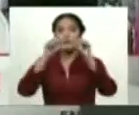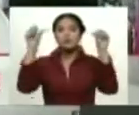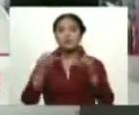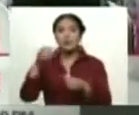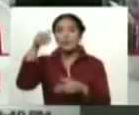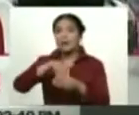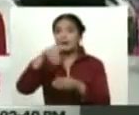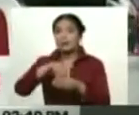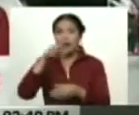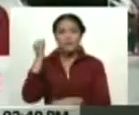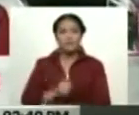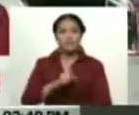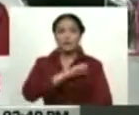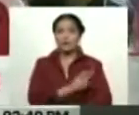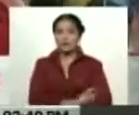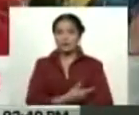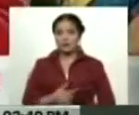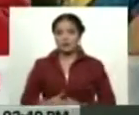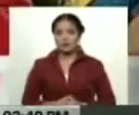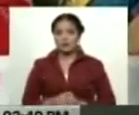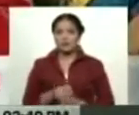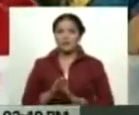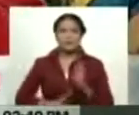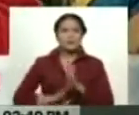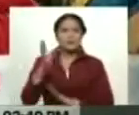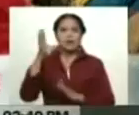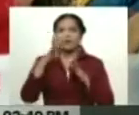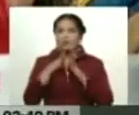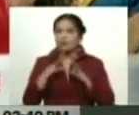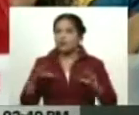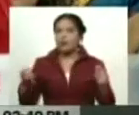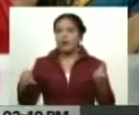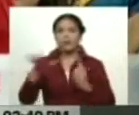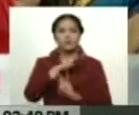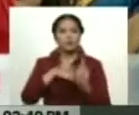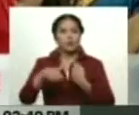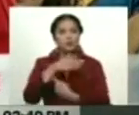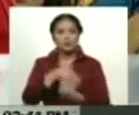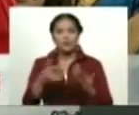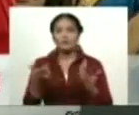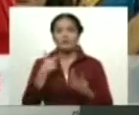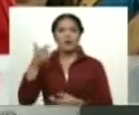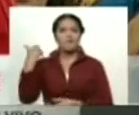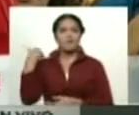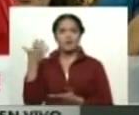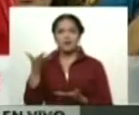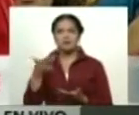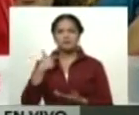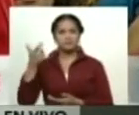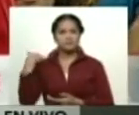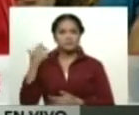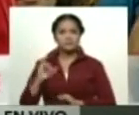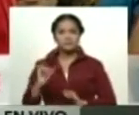electoral invulnerable que superó todas las rémoras de la vieja